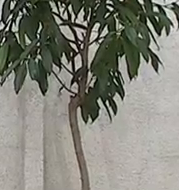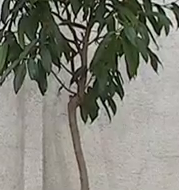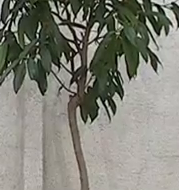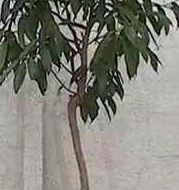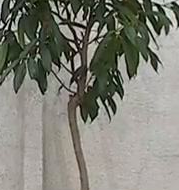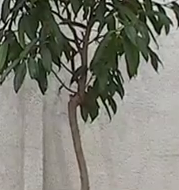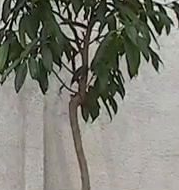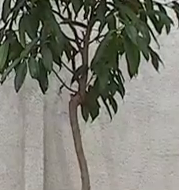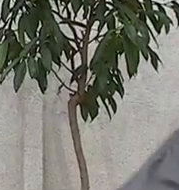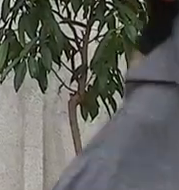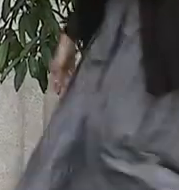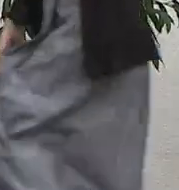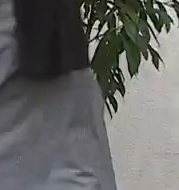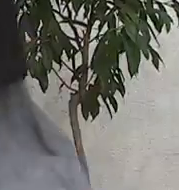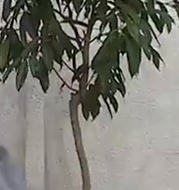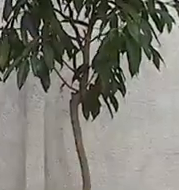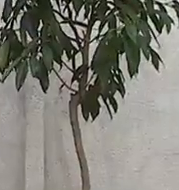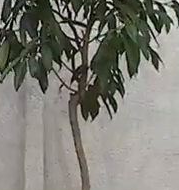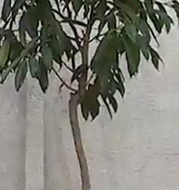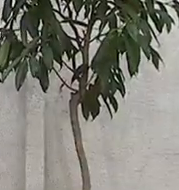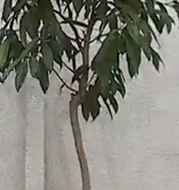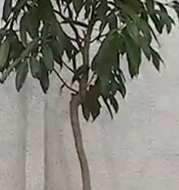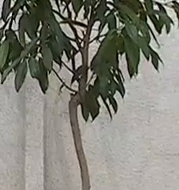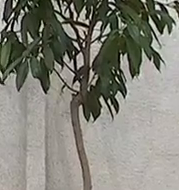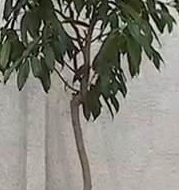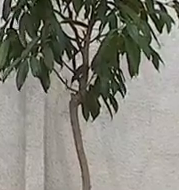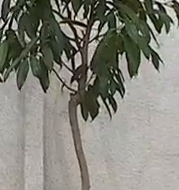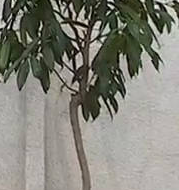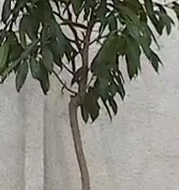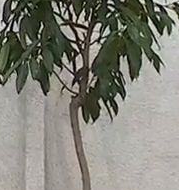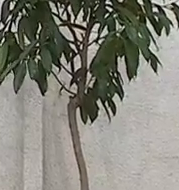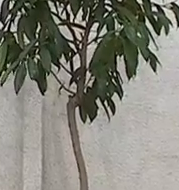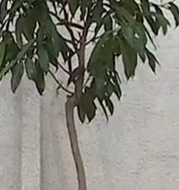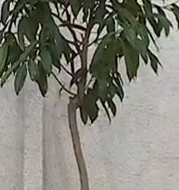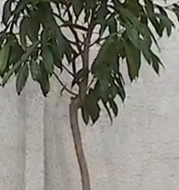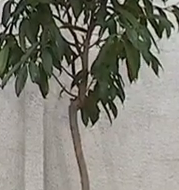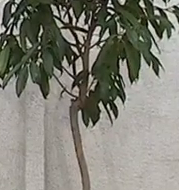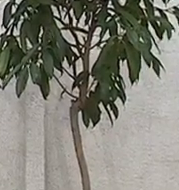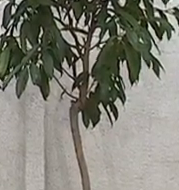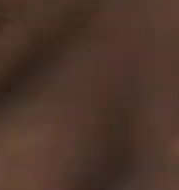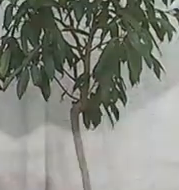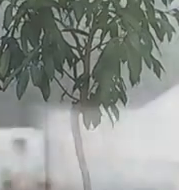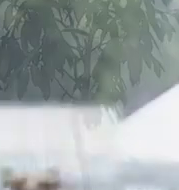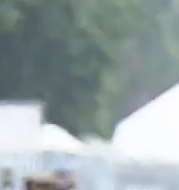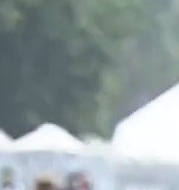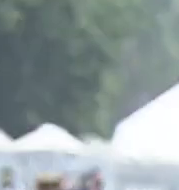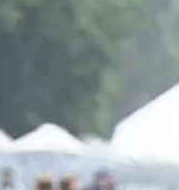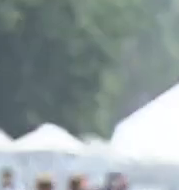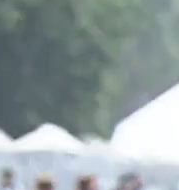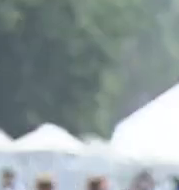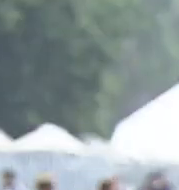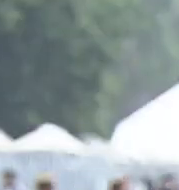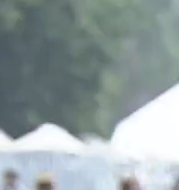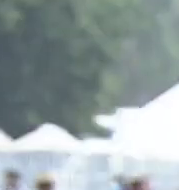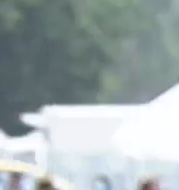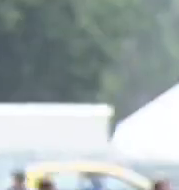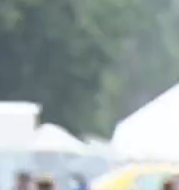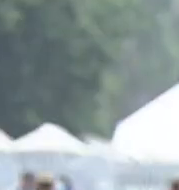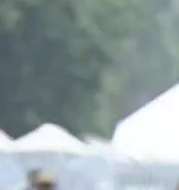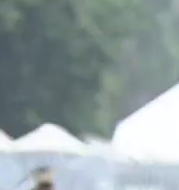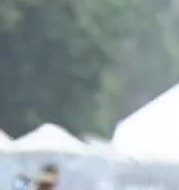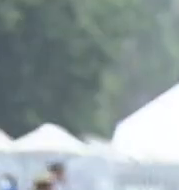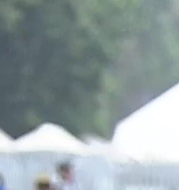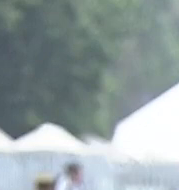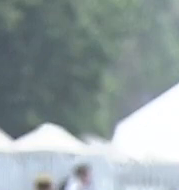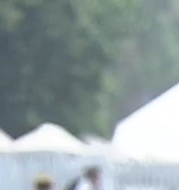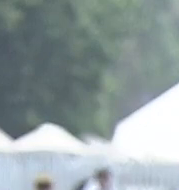de octubre dice que durante estos 3 años los sectores políticos han asumido una interpretación de los eventos que confirman nuestras creencias y por lo tanto